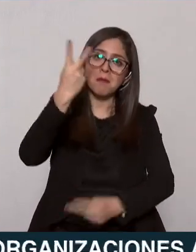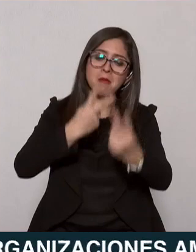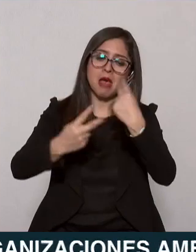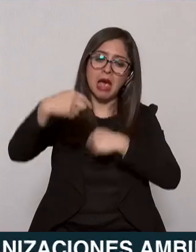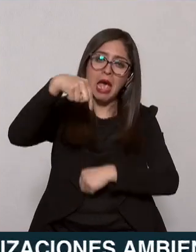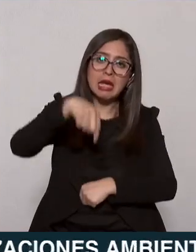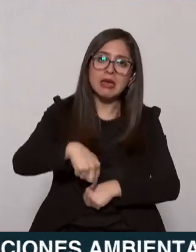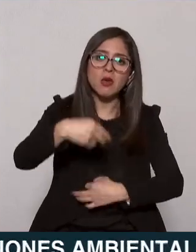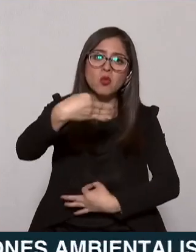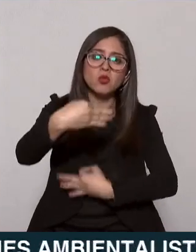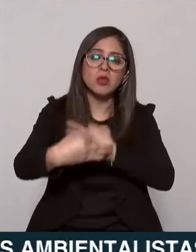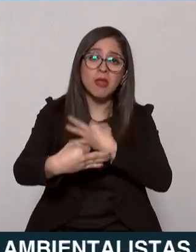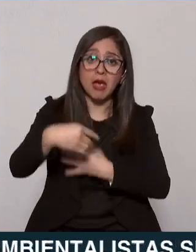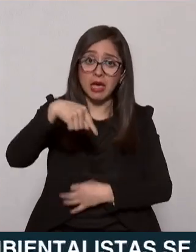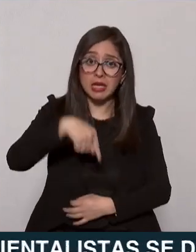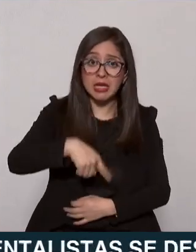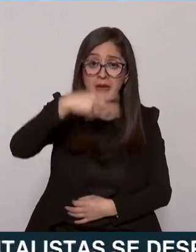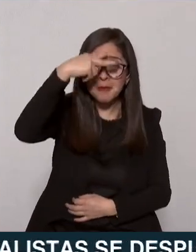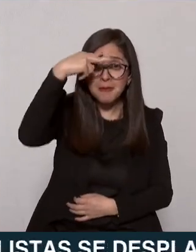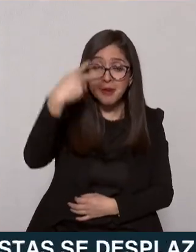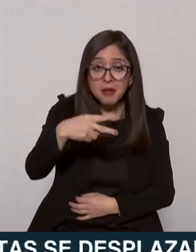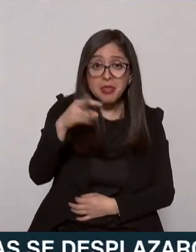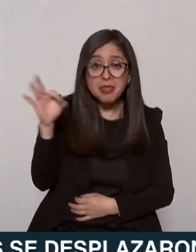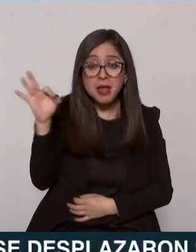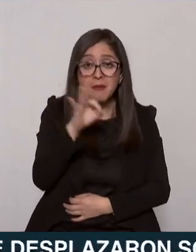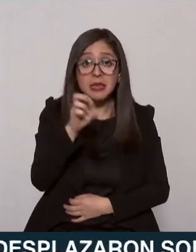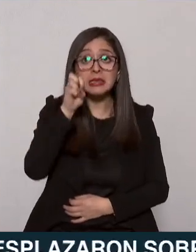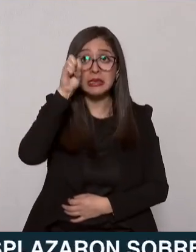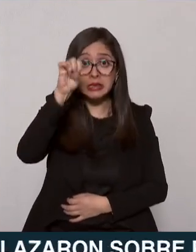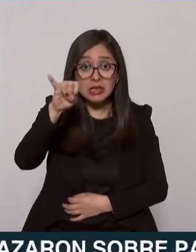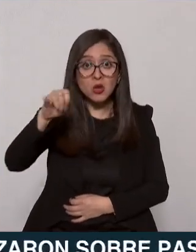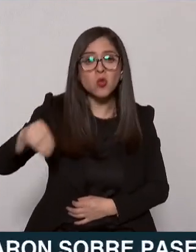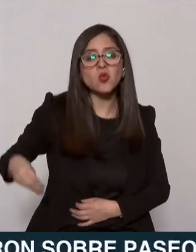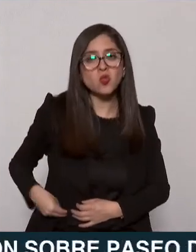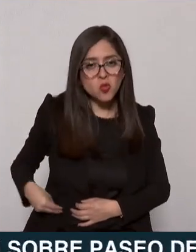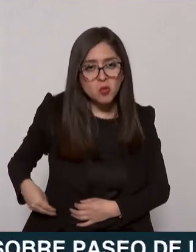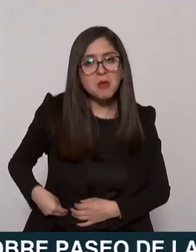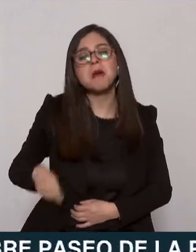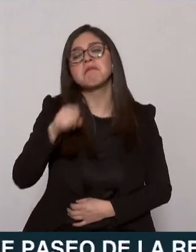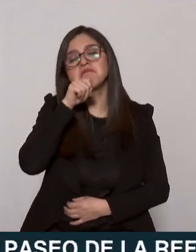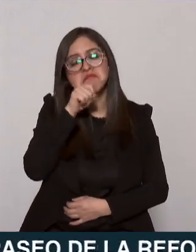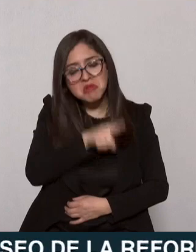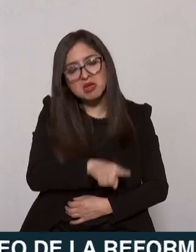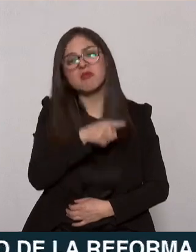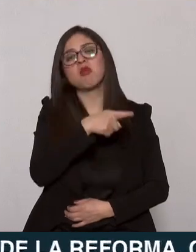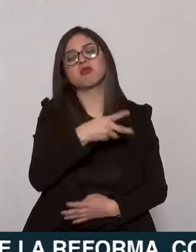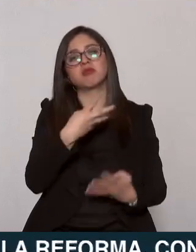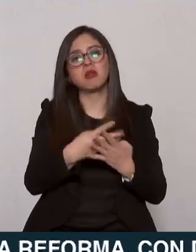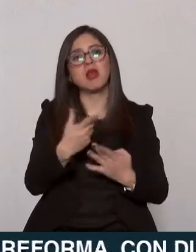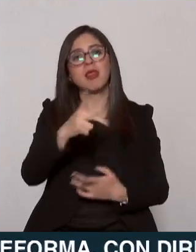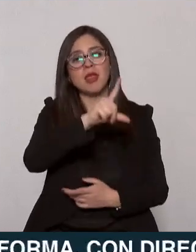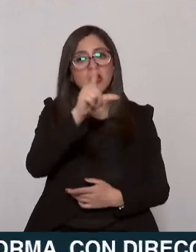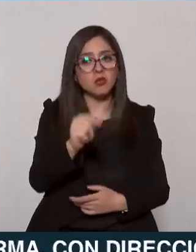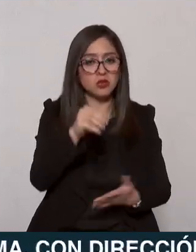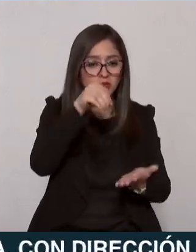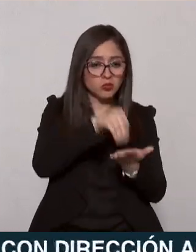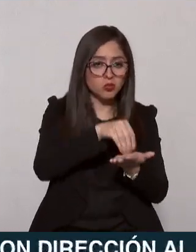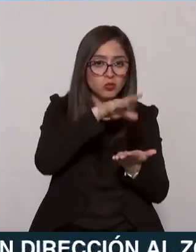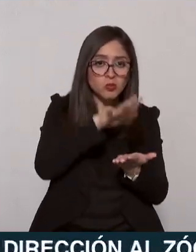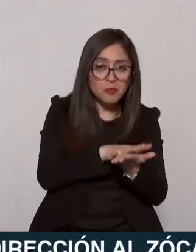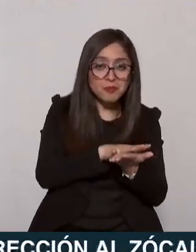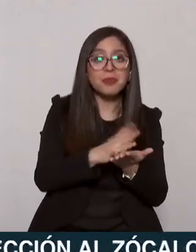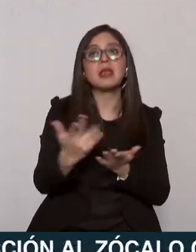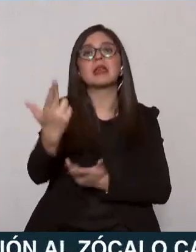México. En México se le juzga, si se le halla culpable, se le condena, todo ese tipo de cosas, y se regresa a Estados Unidos. En